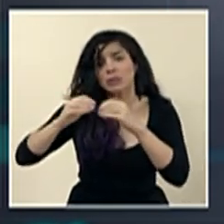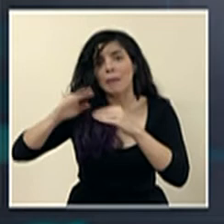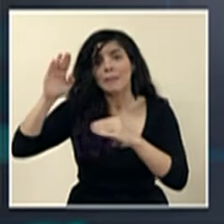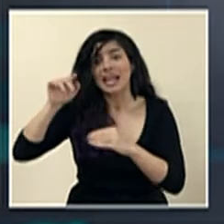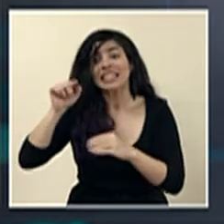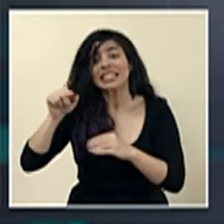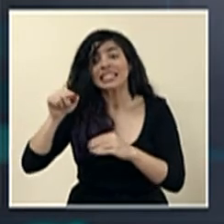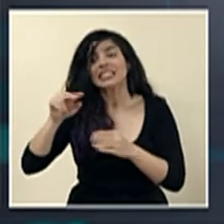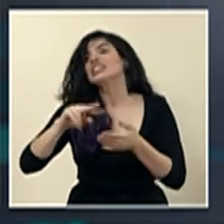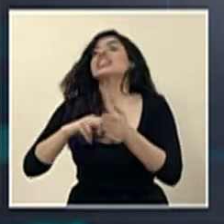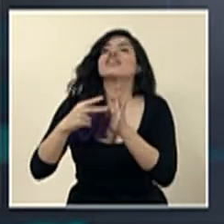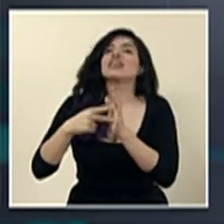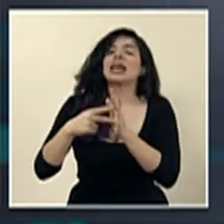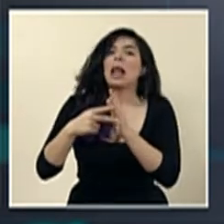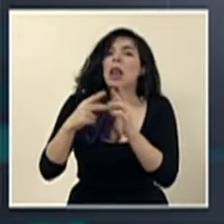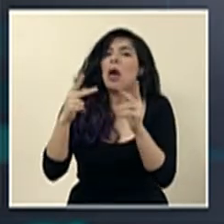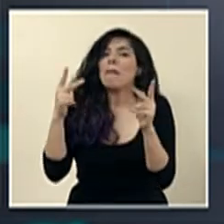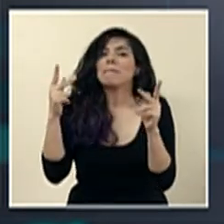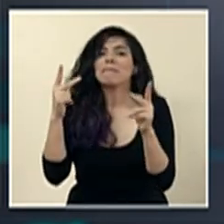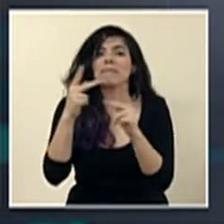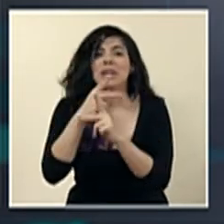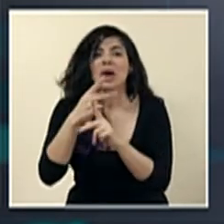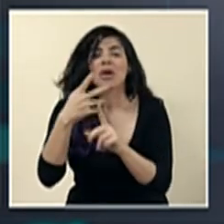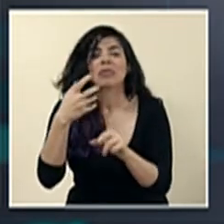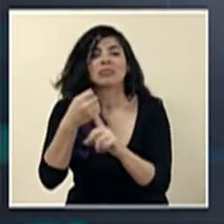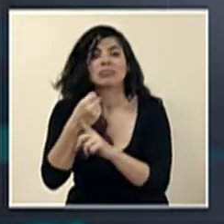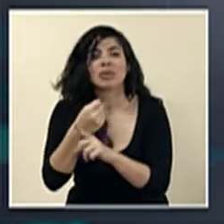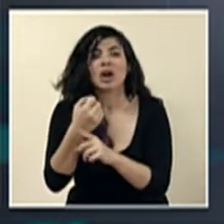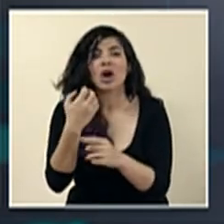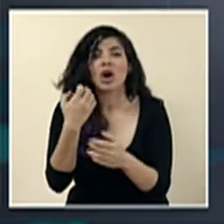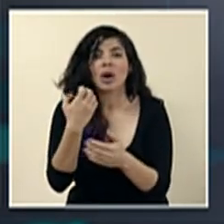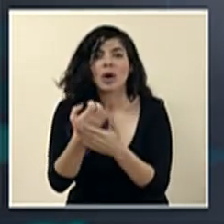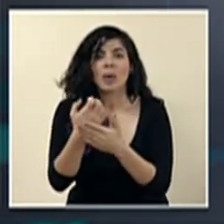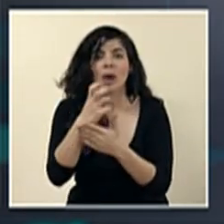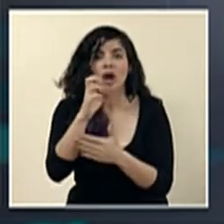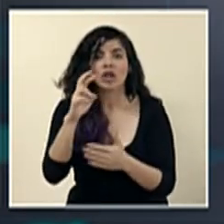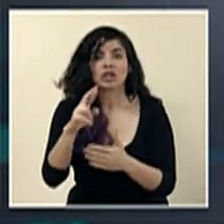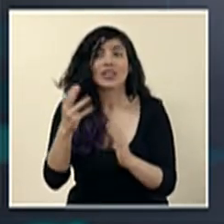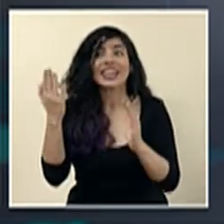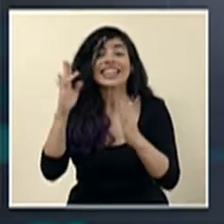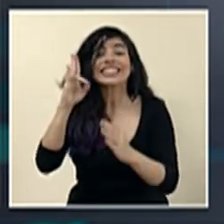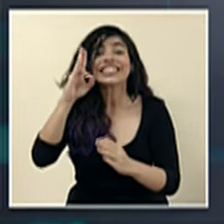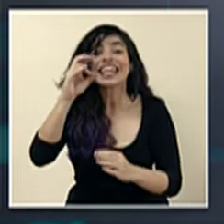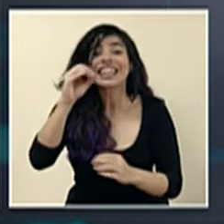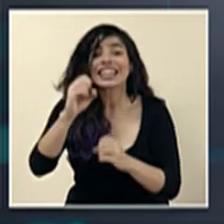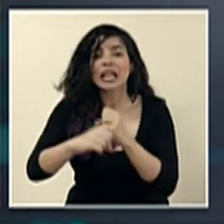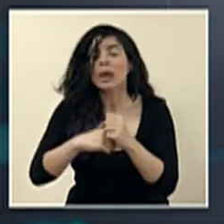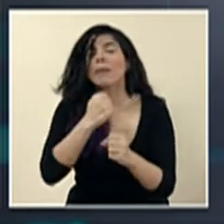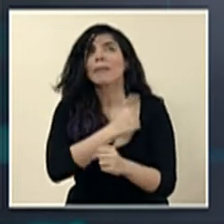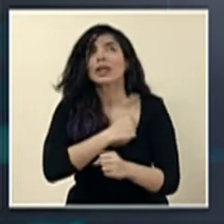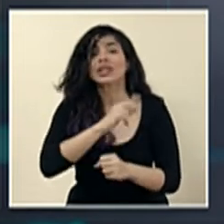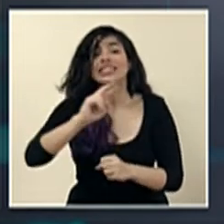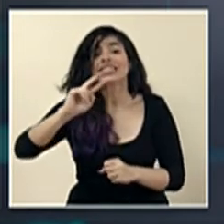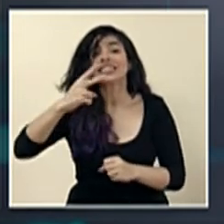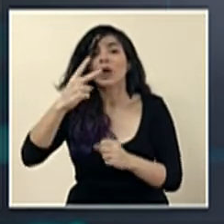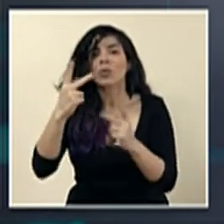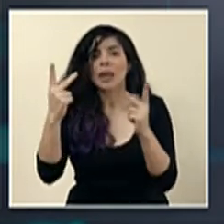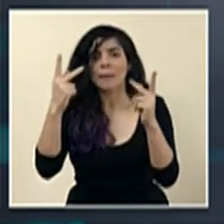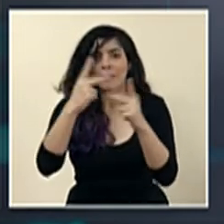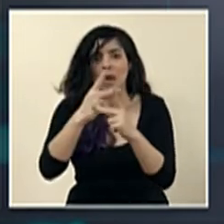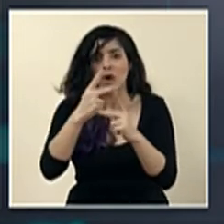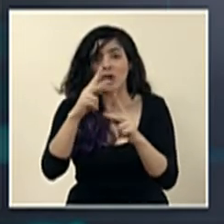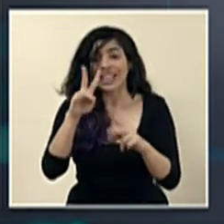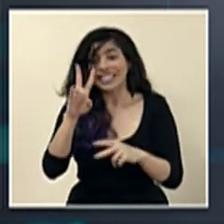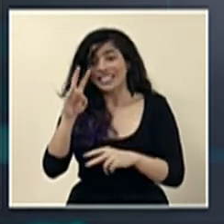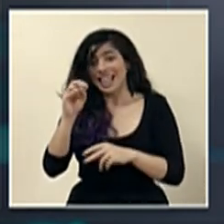la peor recesión de Costa Rica en 70 años. La segunda peor recesión de Costa Rica en